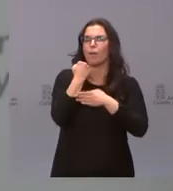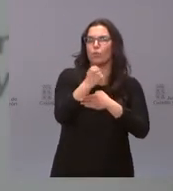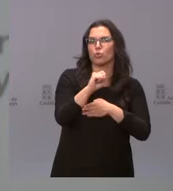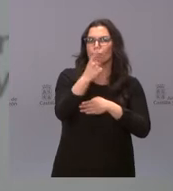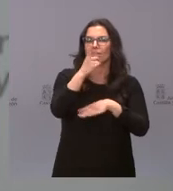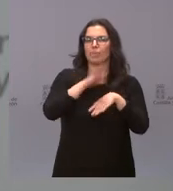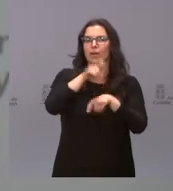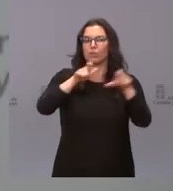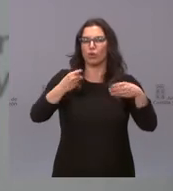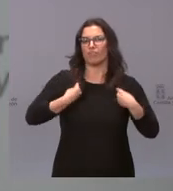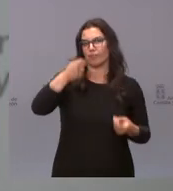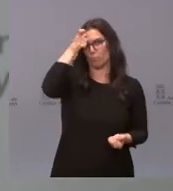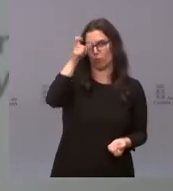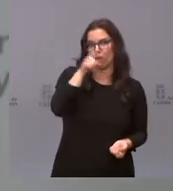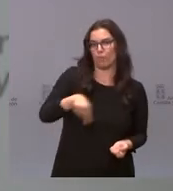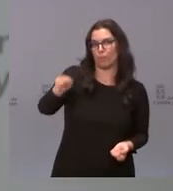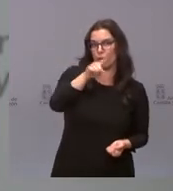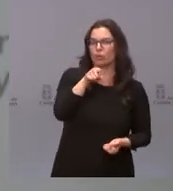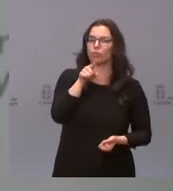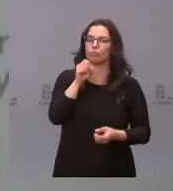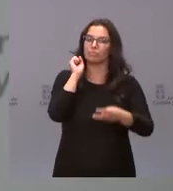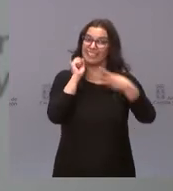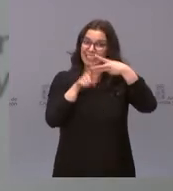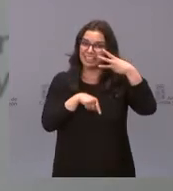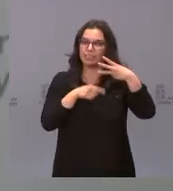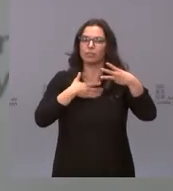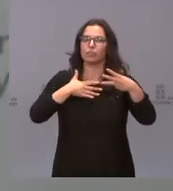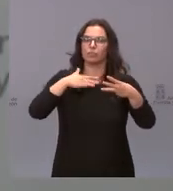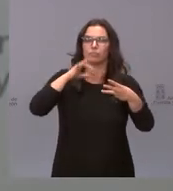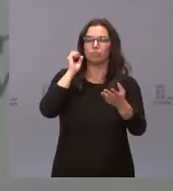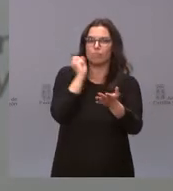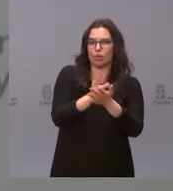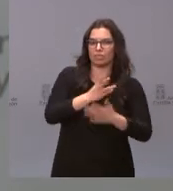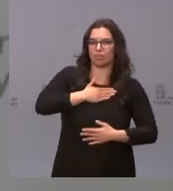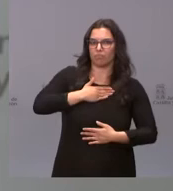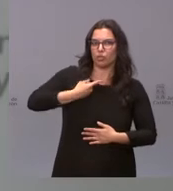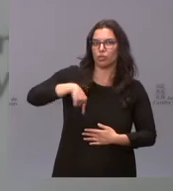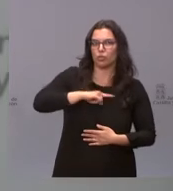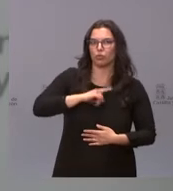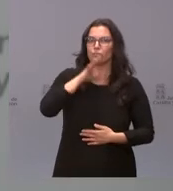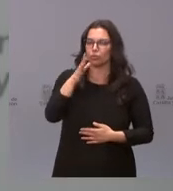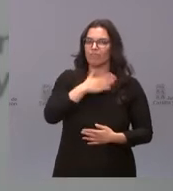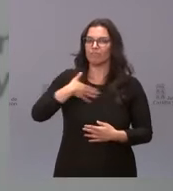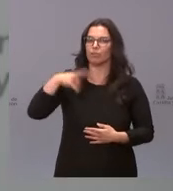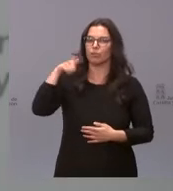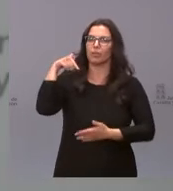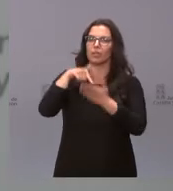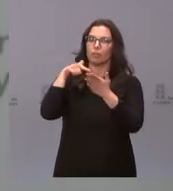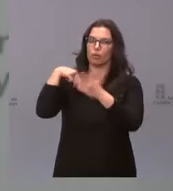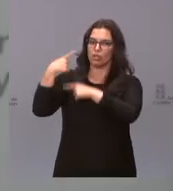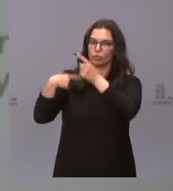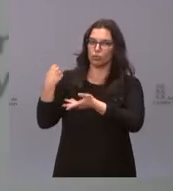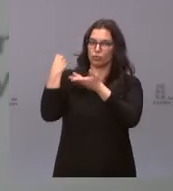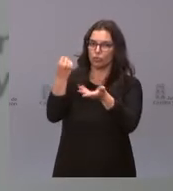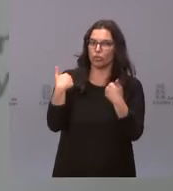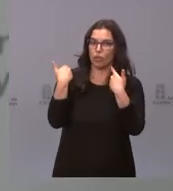mundo rural estos son las apuestas que hacemos ahora con la eliminación del impuesto de